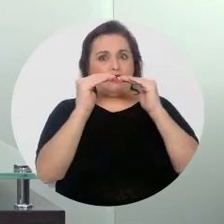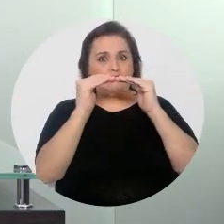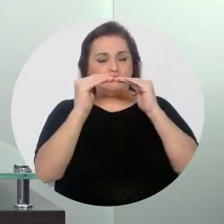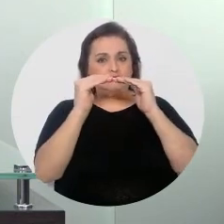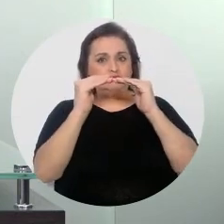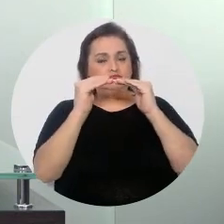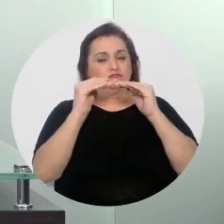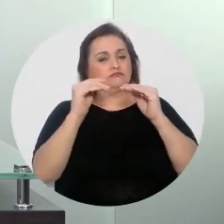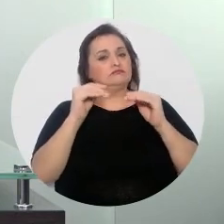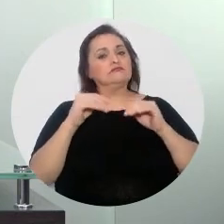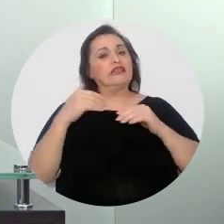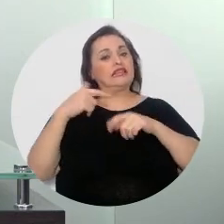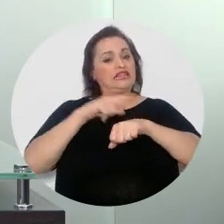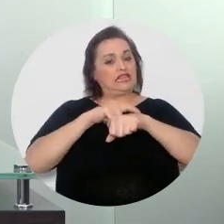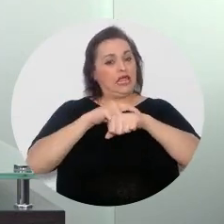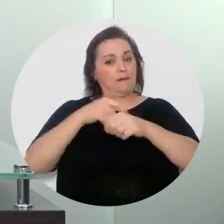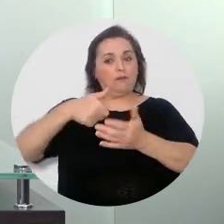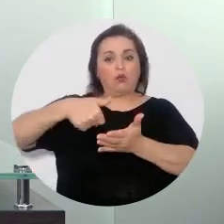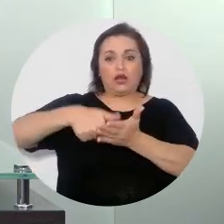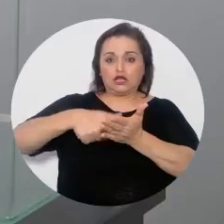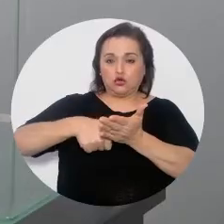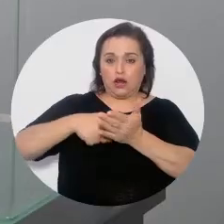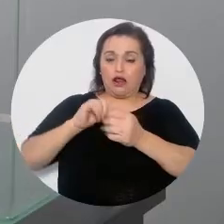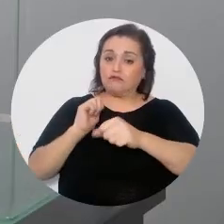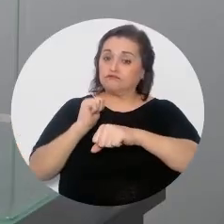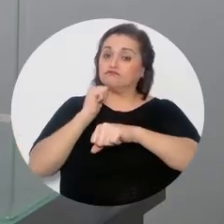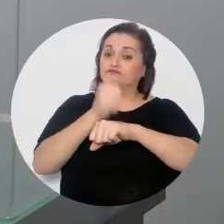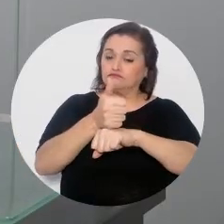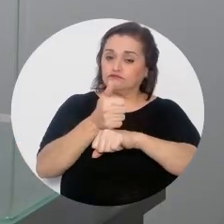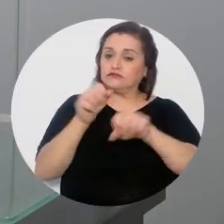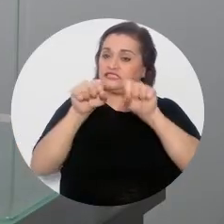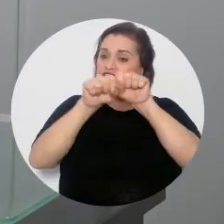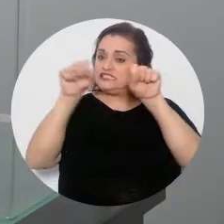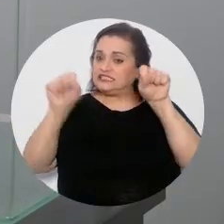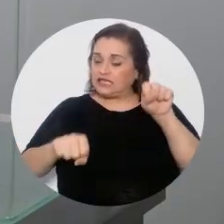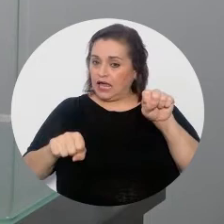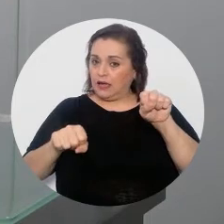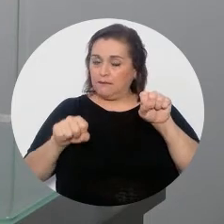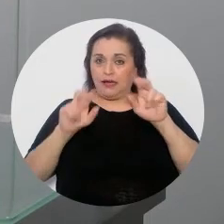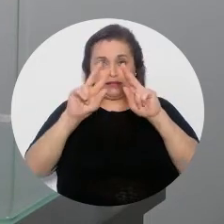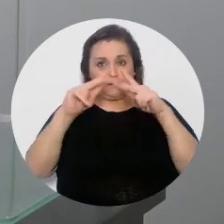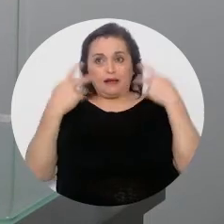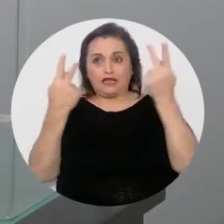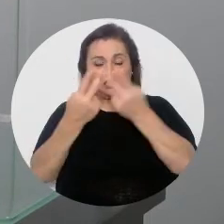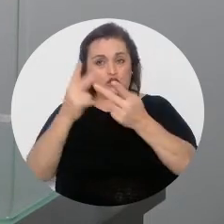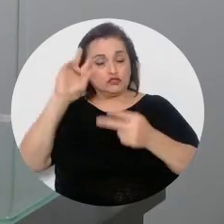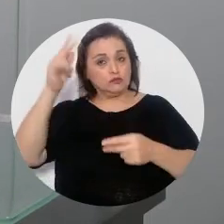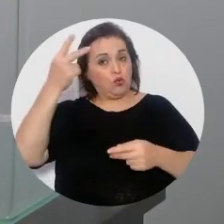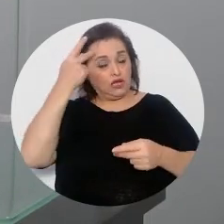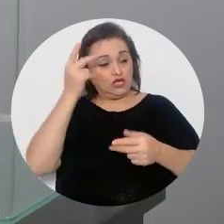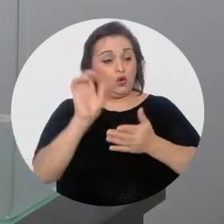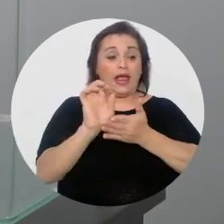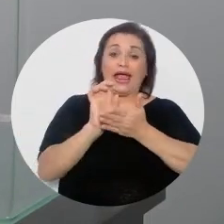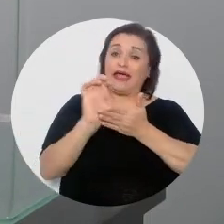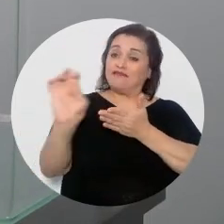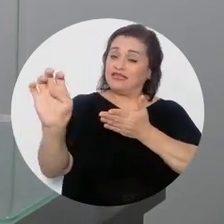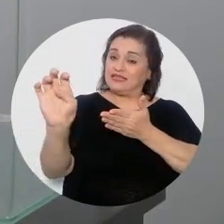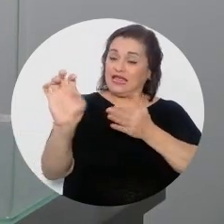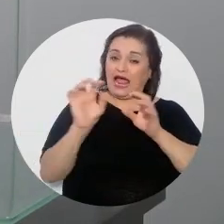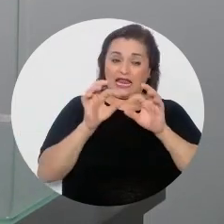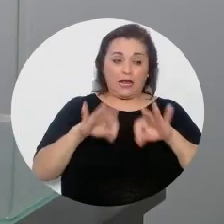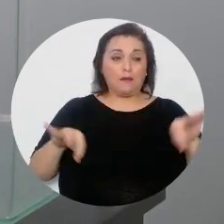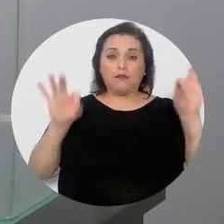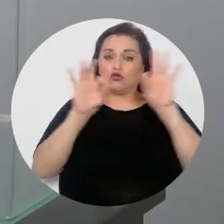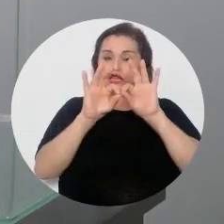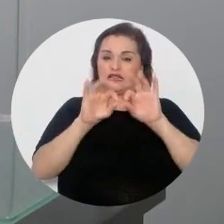equidad durante la contienda electoral, fomentar un sistema vigoroso de partidos políticos, evitar,